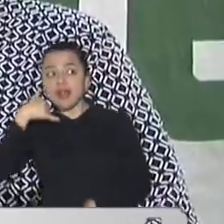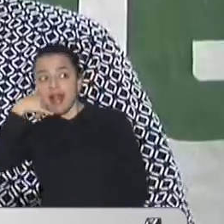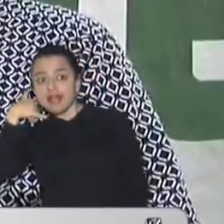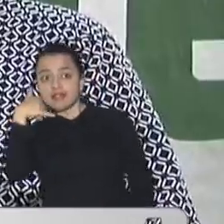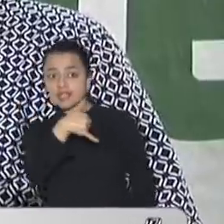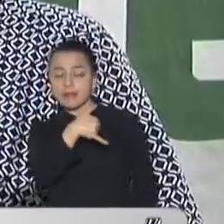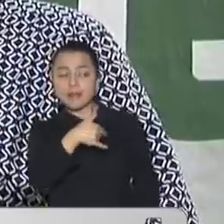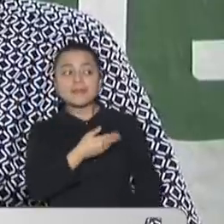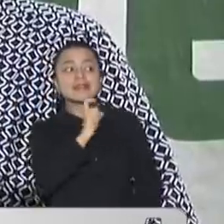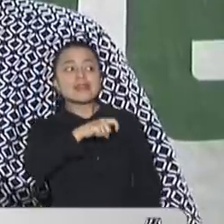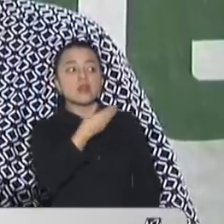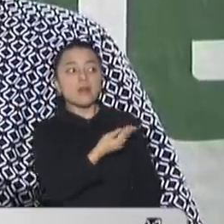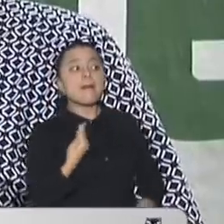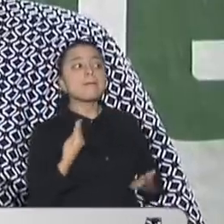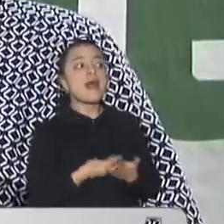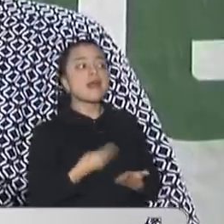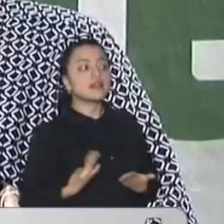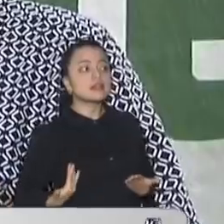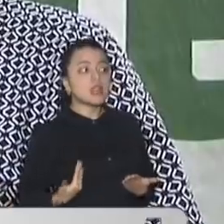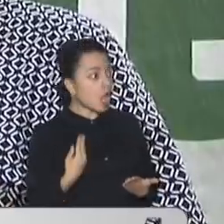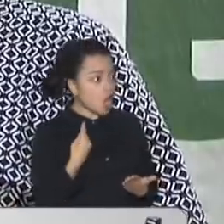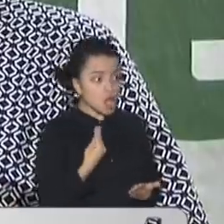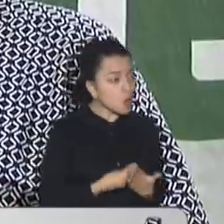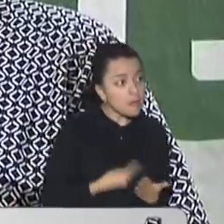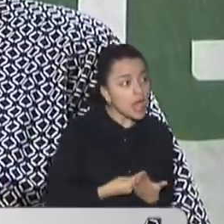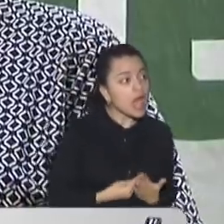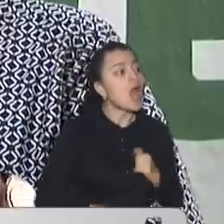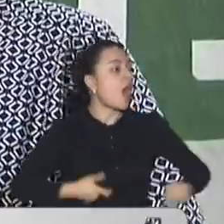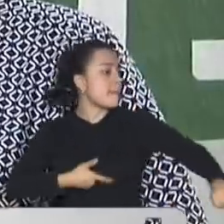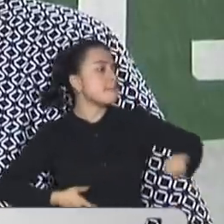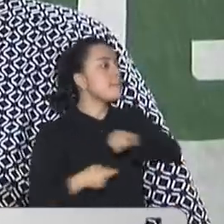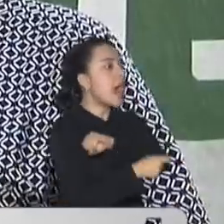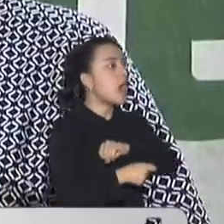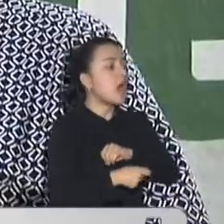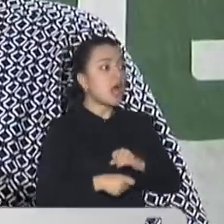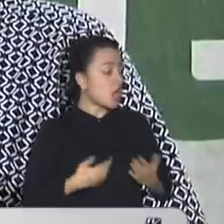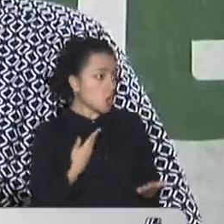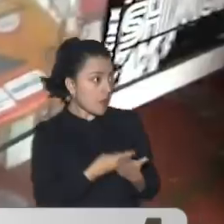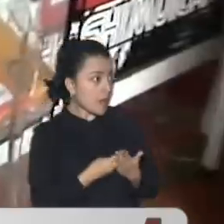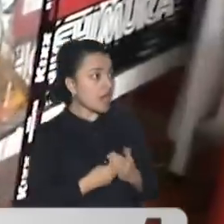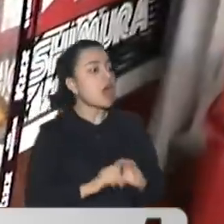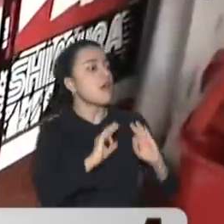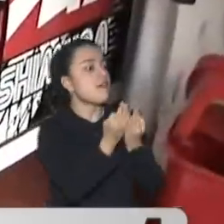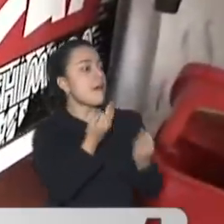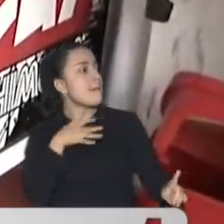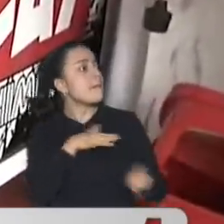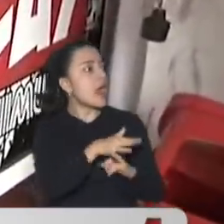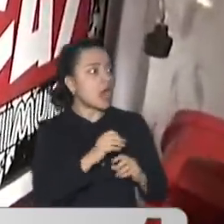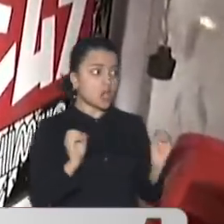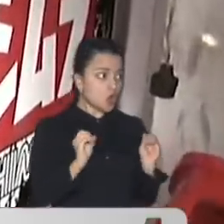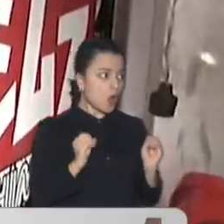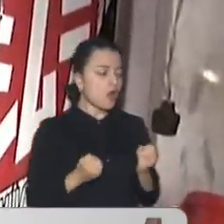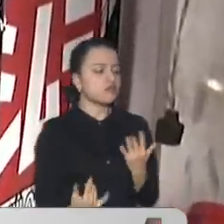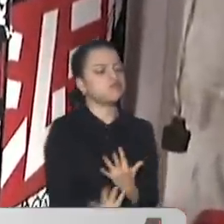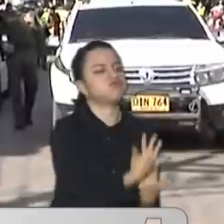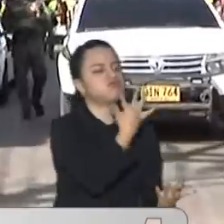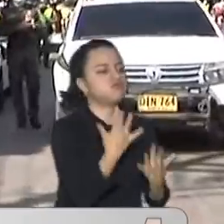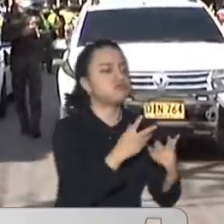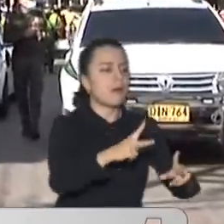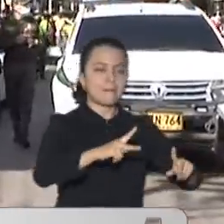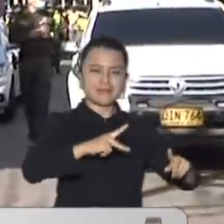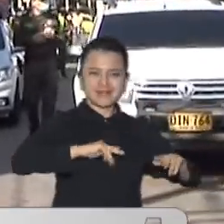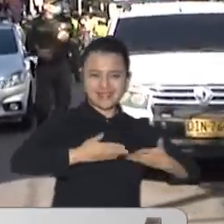de dinero para no atentar contra su integridad física, la de su familia o su establecimiento de comercio. A los